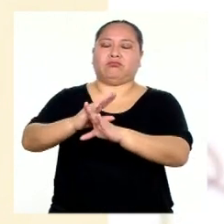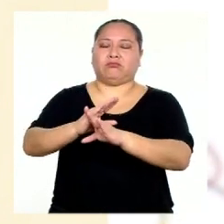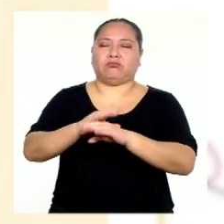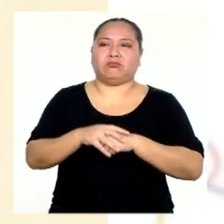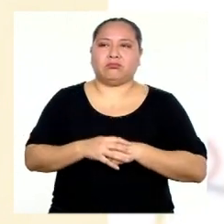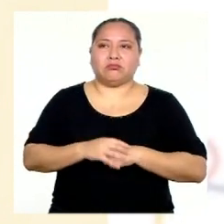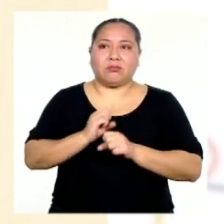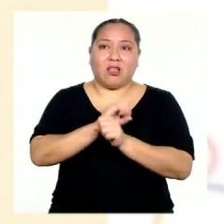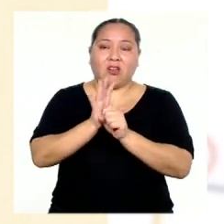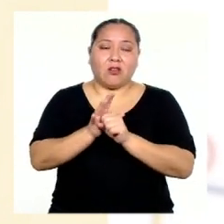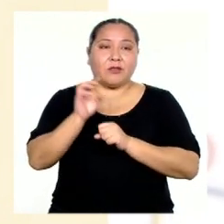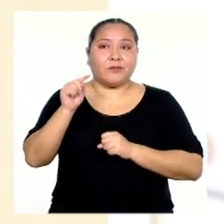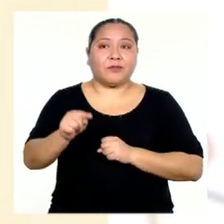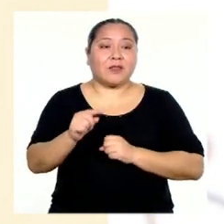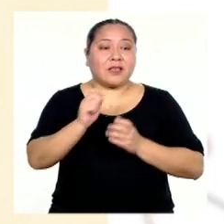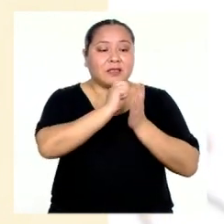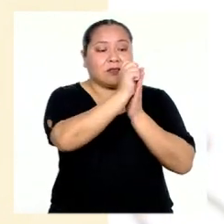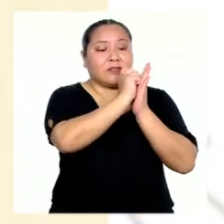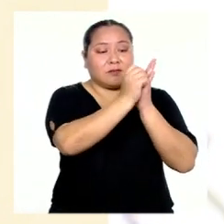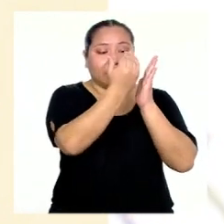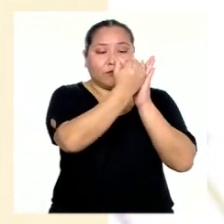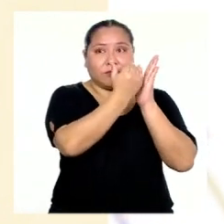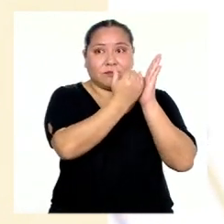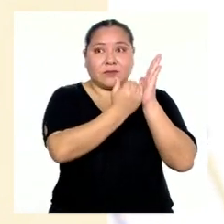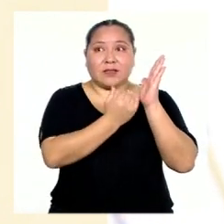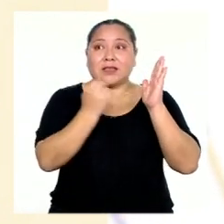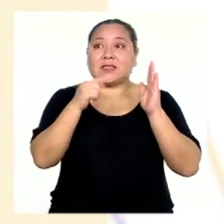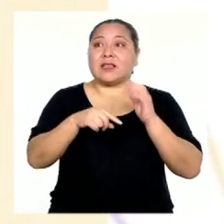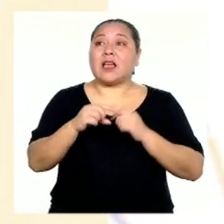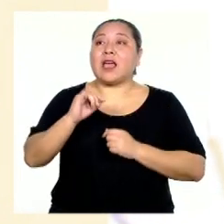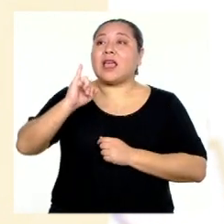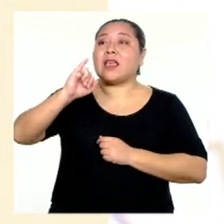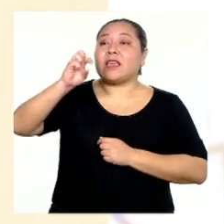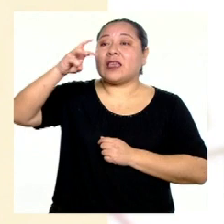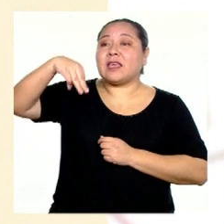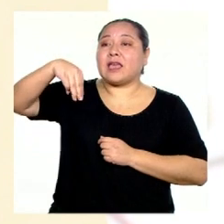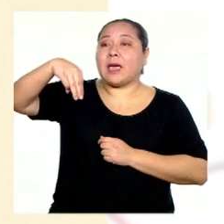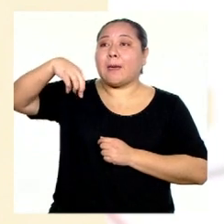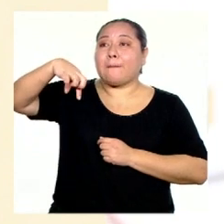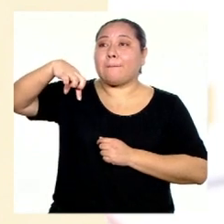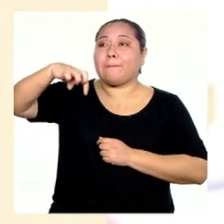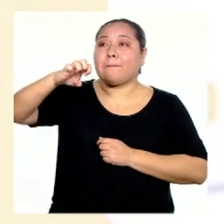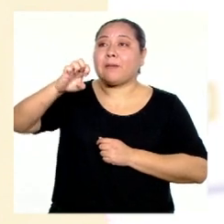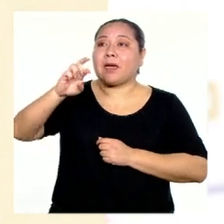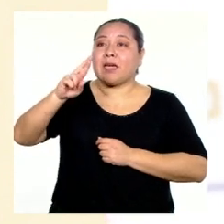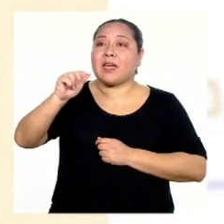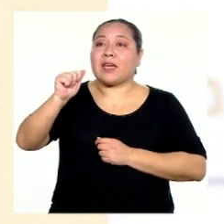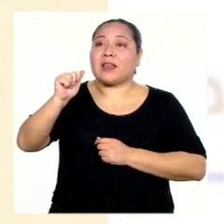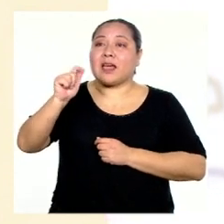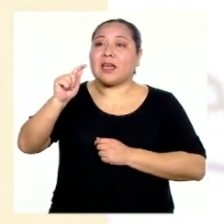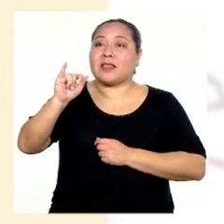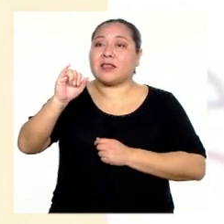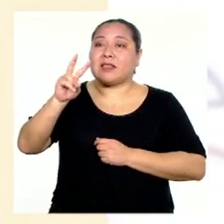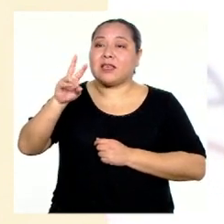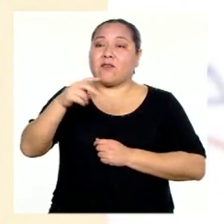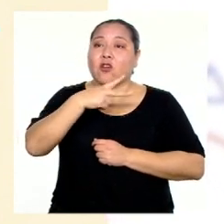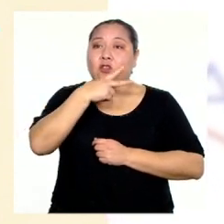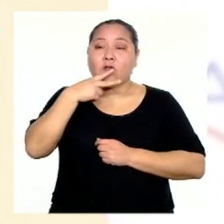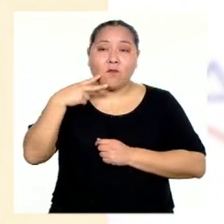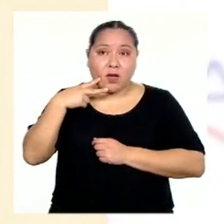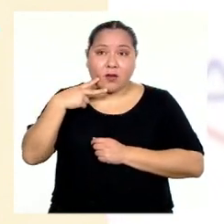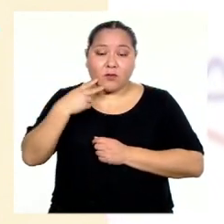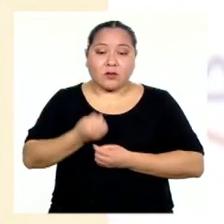gramatical que, en este caso, es el imperativo. Es decir, los verbos indicarán un pedido o una